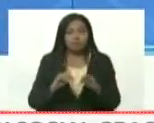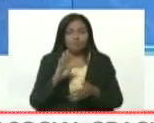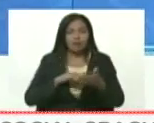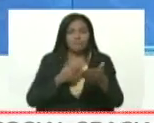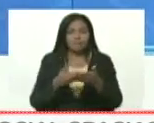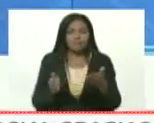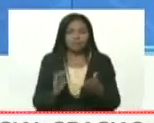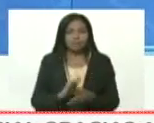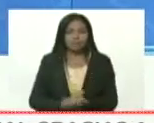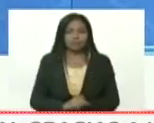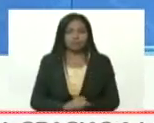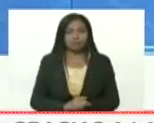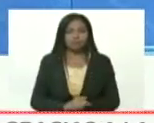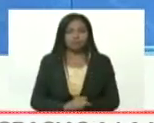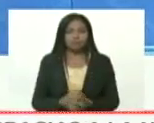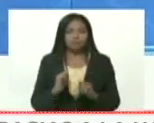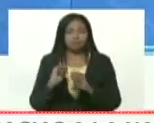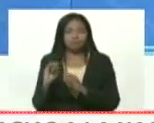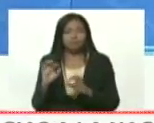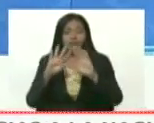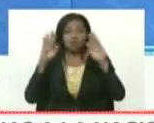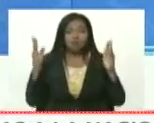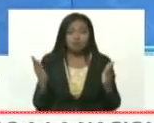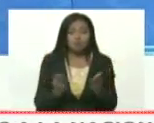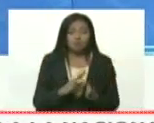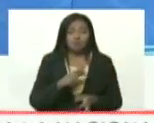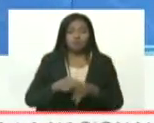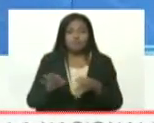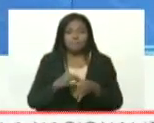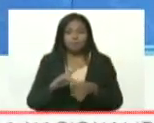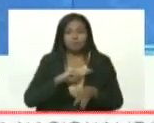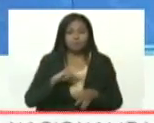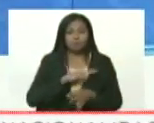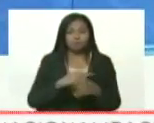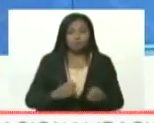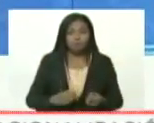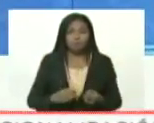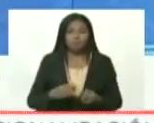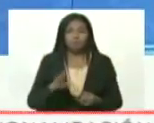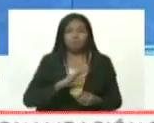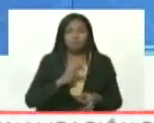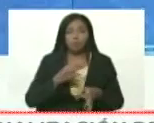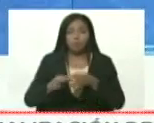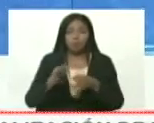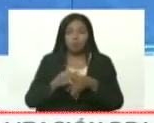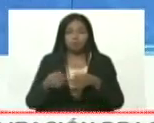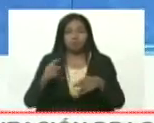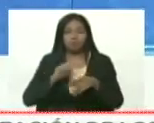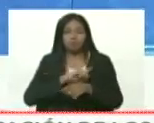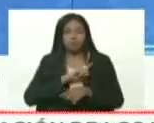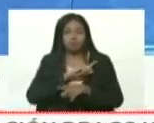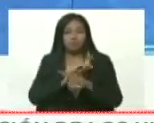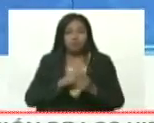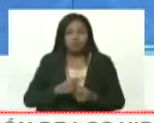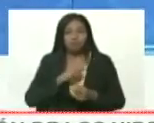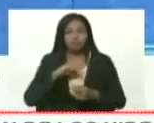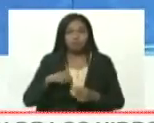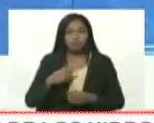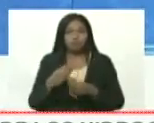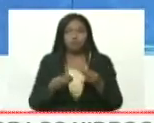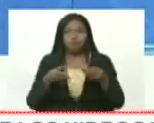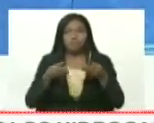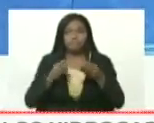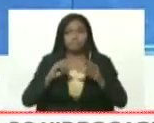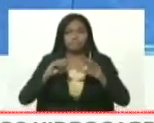matemática. Y el mundo del petro, nuestra poderosa criptomoneda, que ya